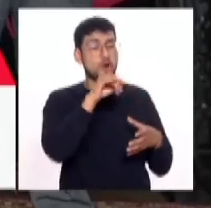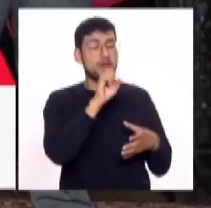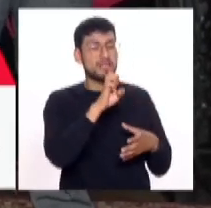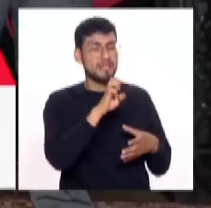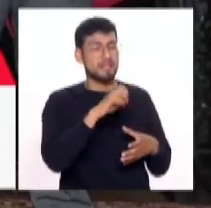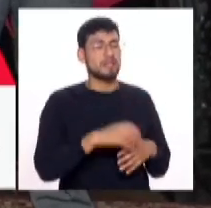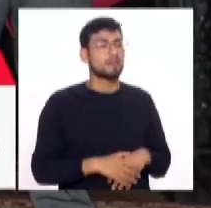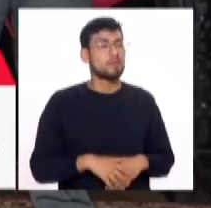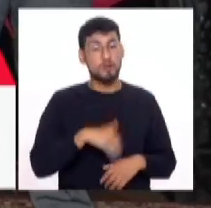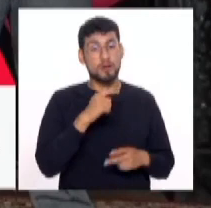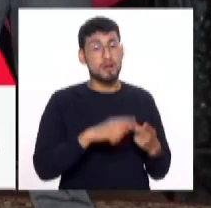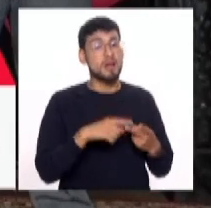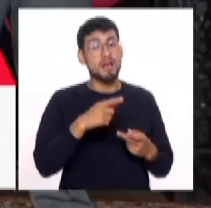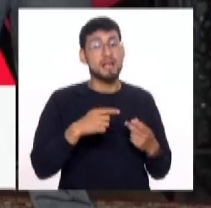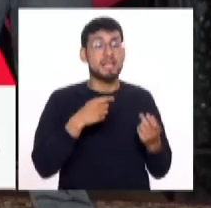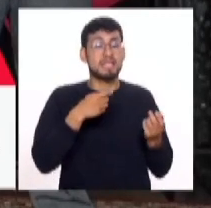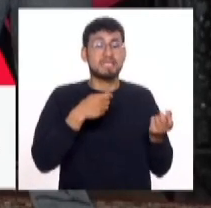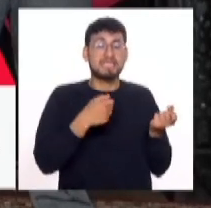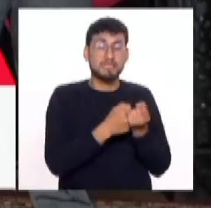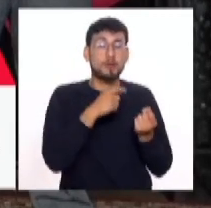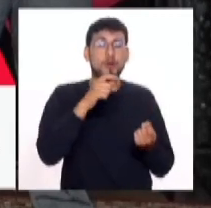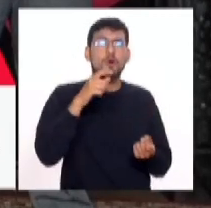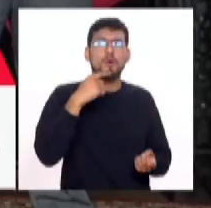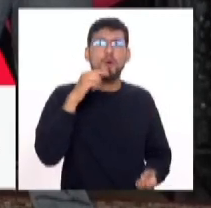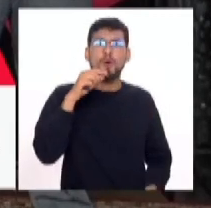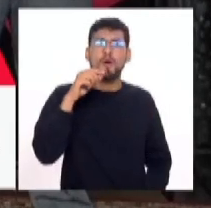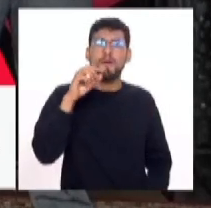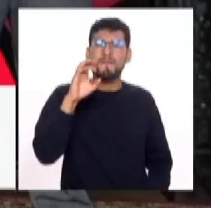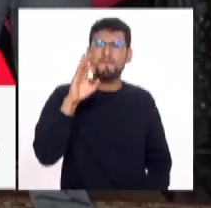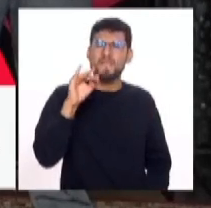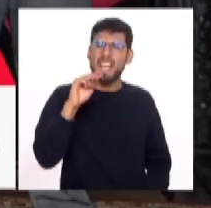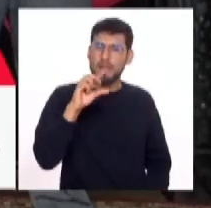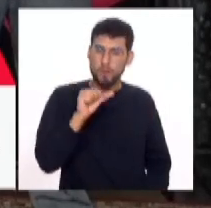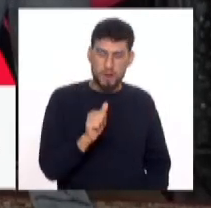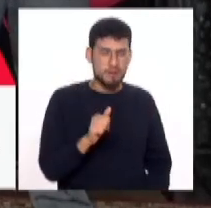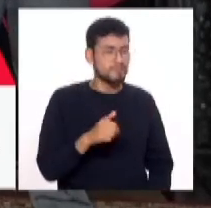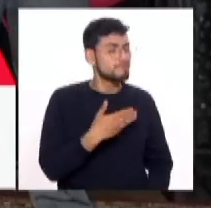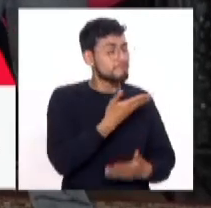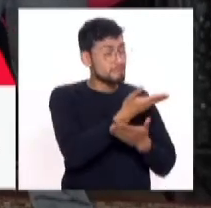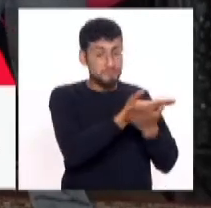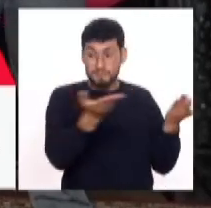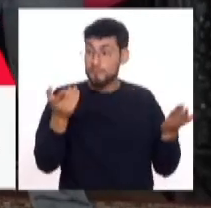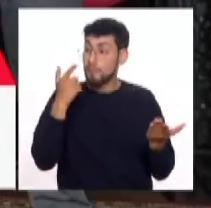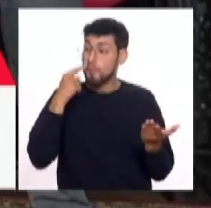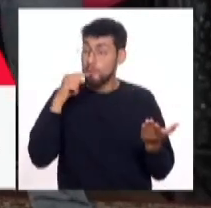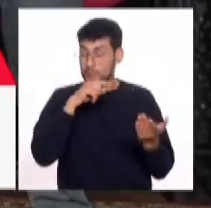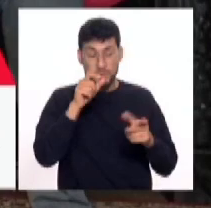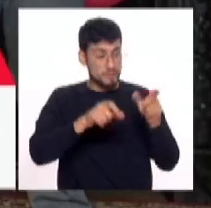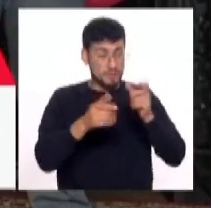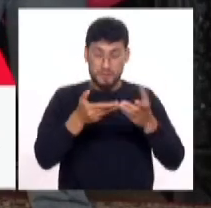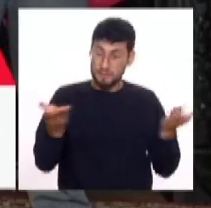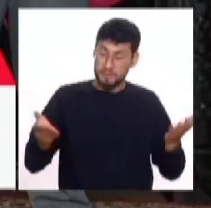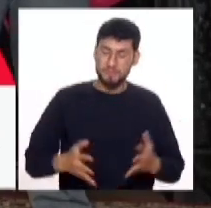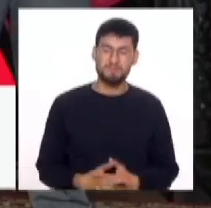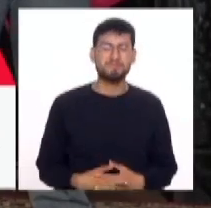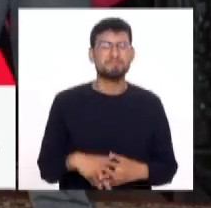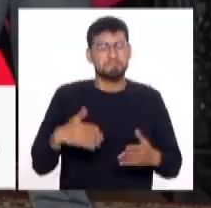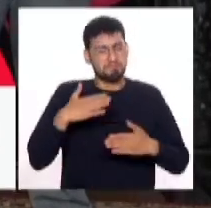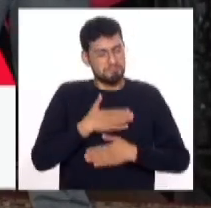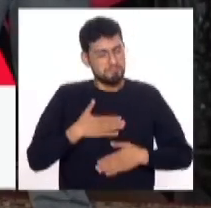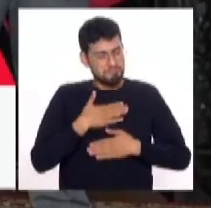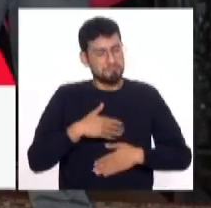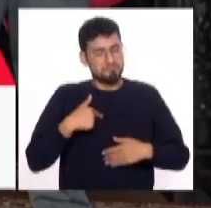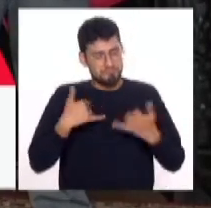de Carburos, ingeniero Julio Poquioma Schaffer, estimadas señoras y señores presentes. Es grato